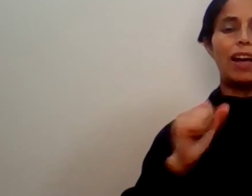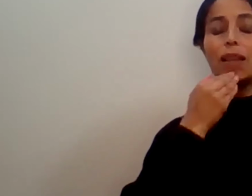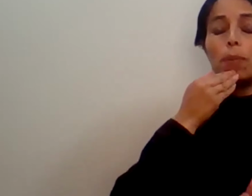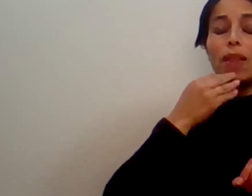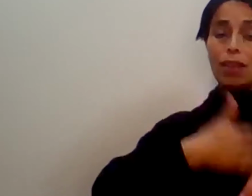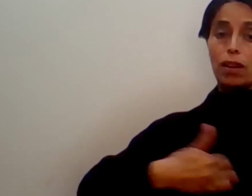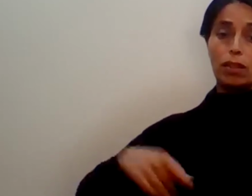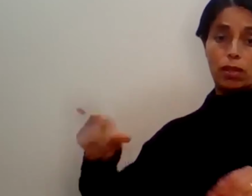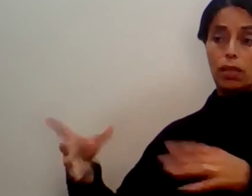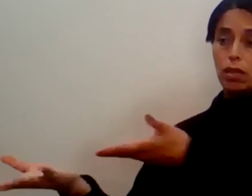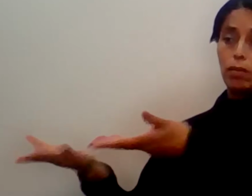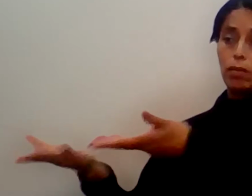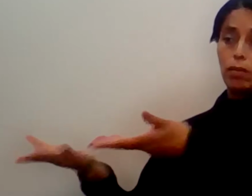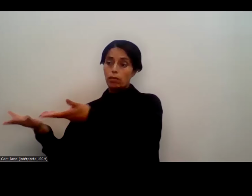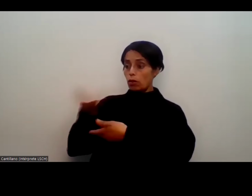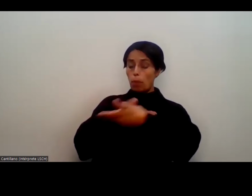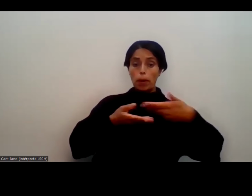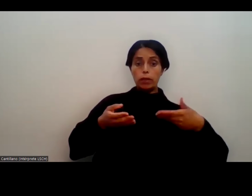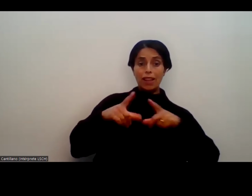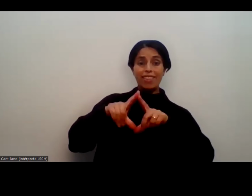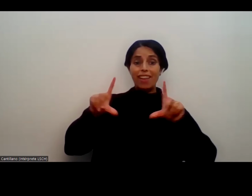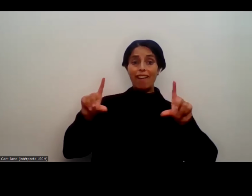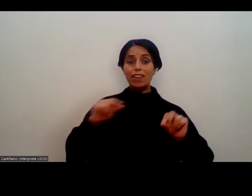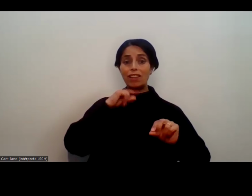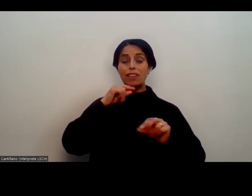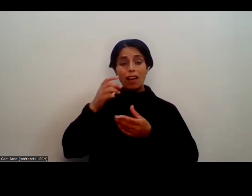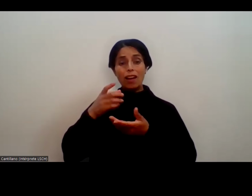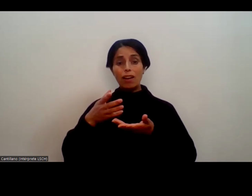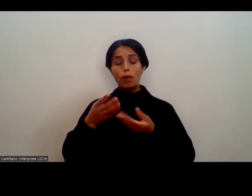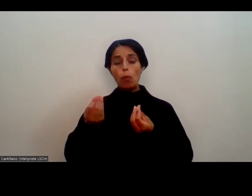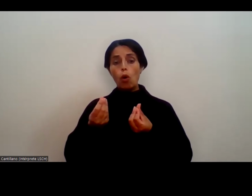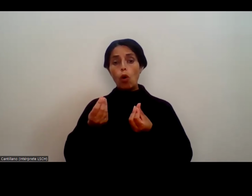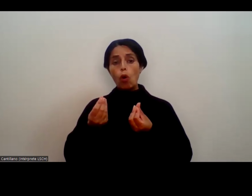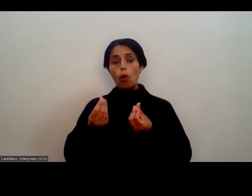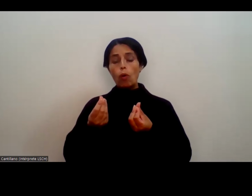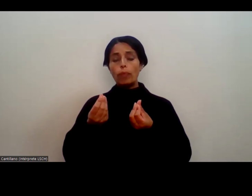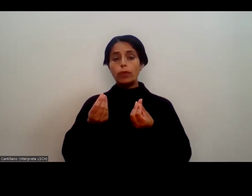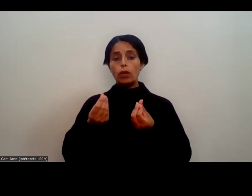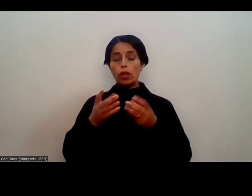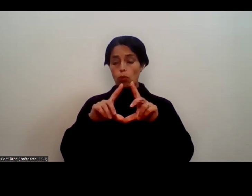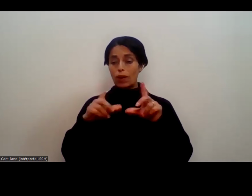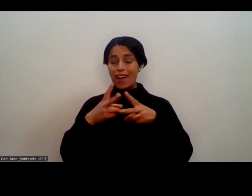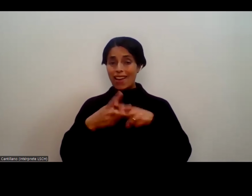se intercambiaban tabletas como objetos rituales. Entonces,